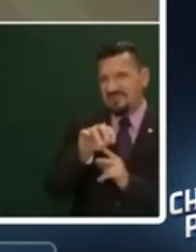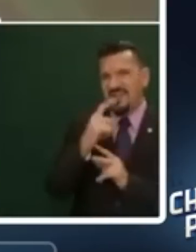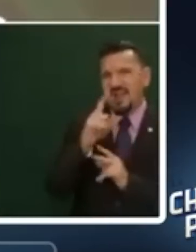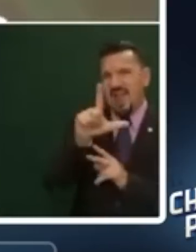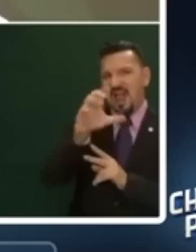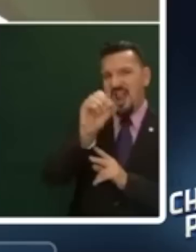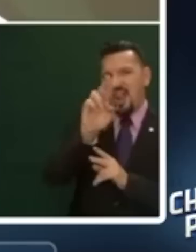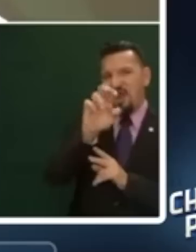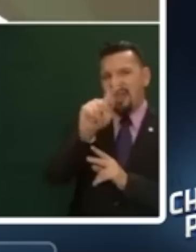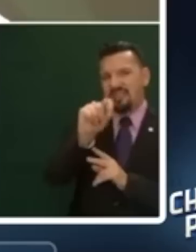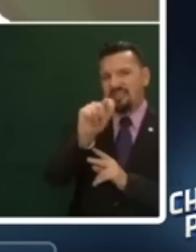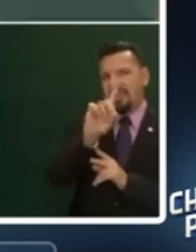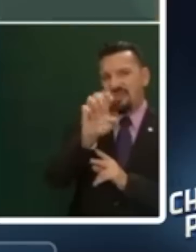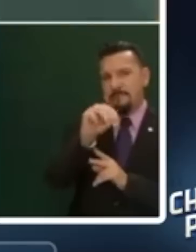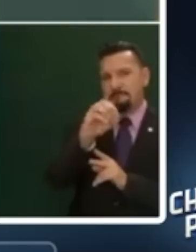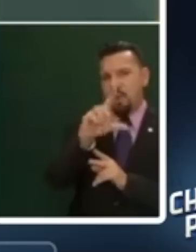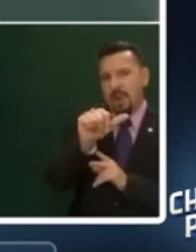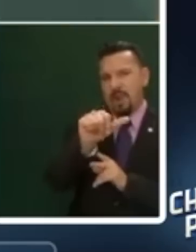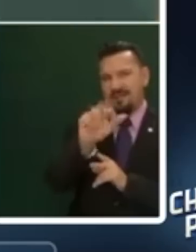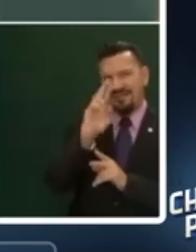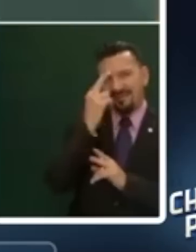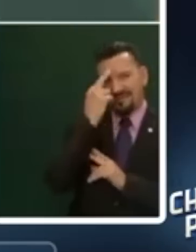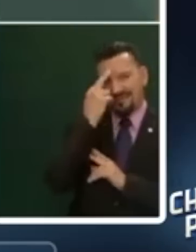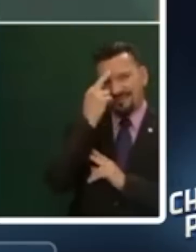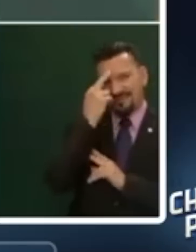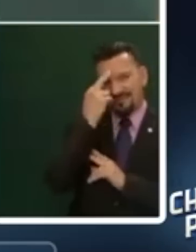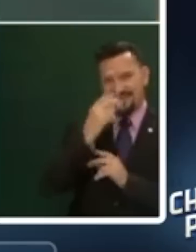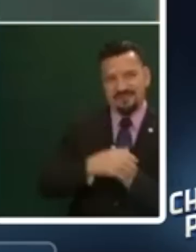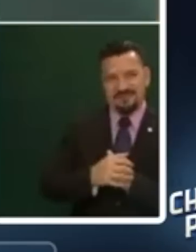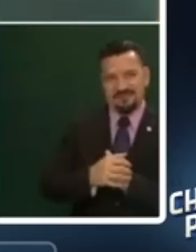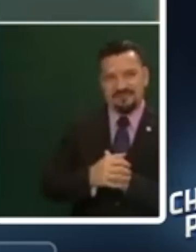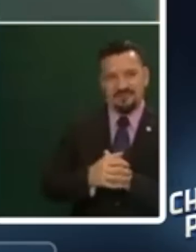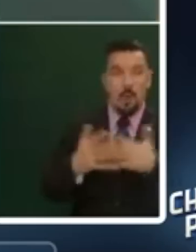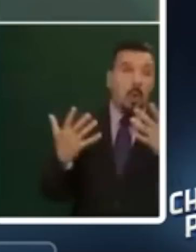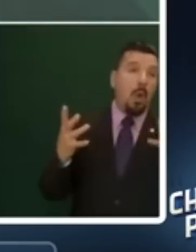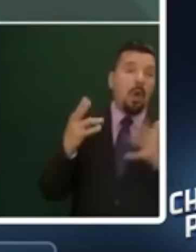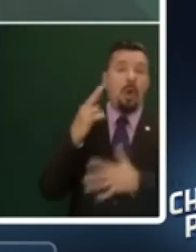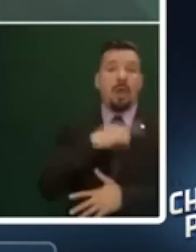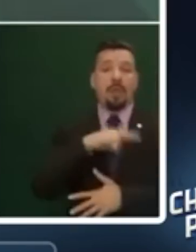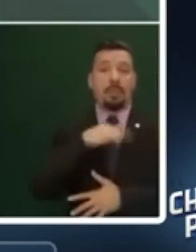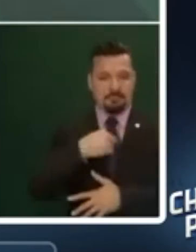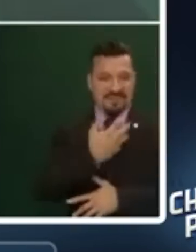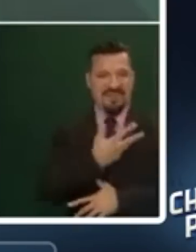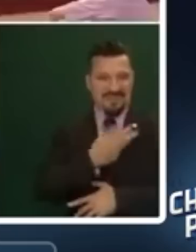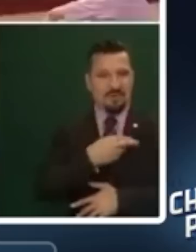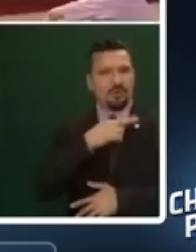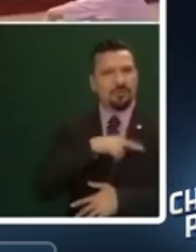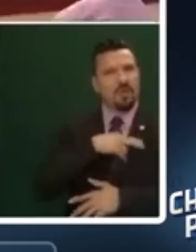este lo de mi hijo no reventaron una casa la esposa